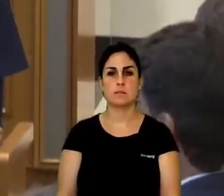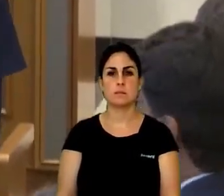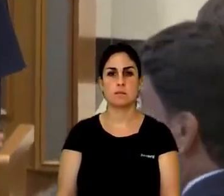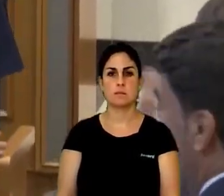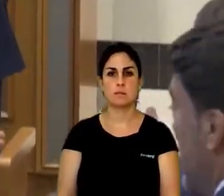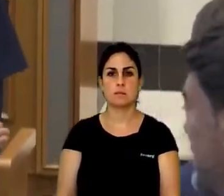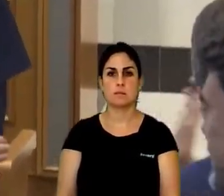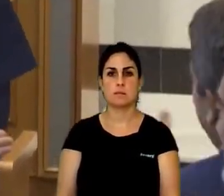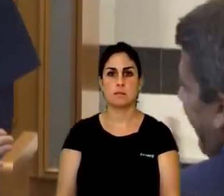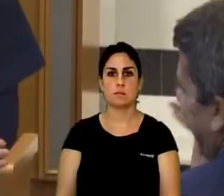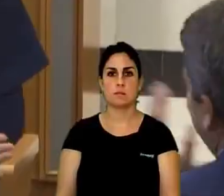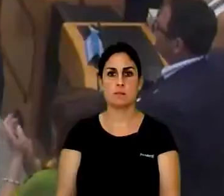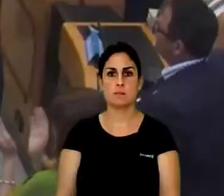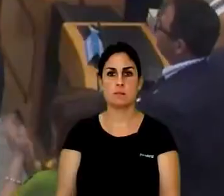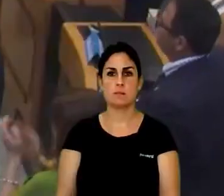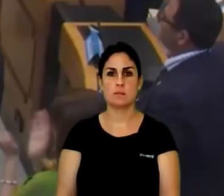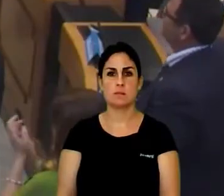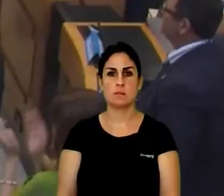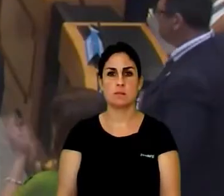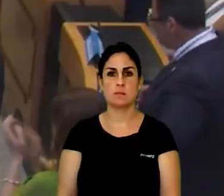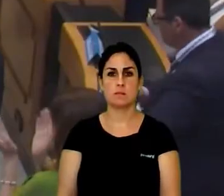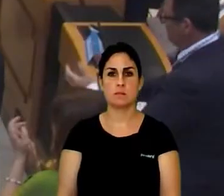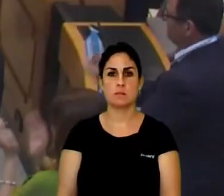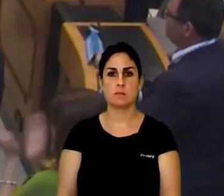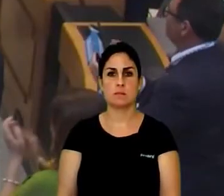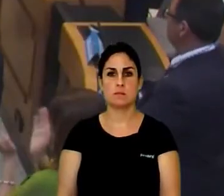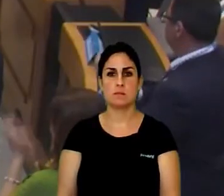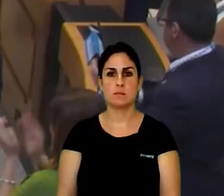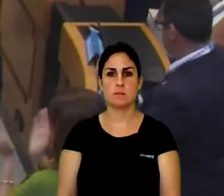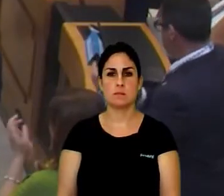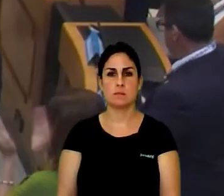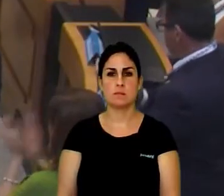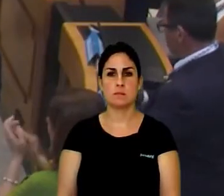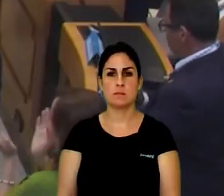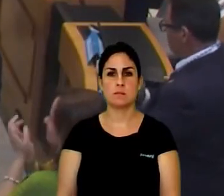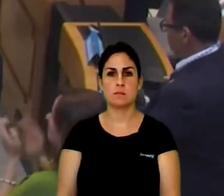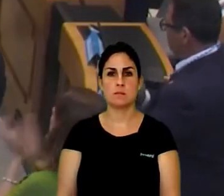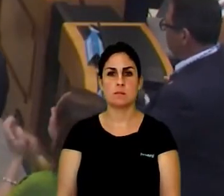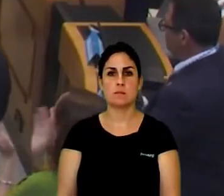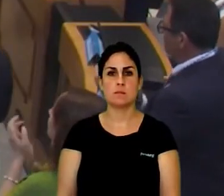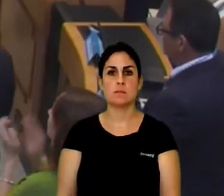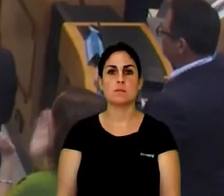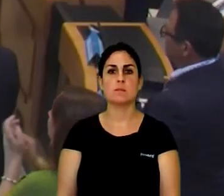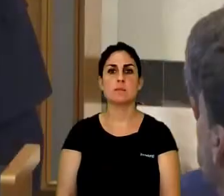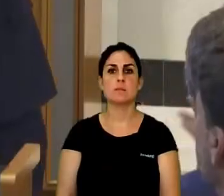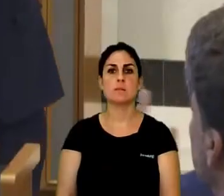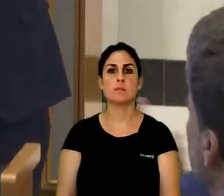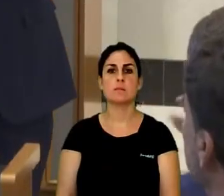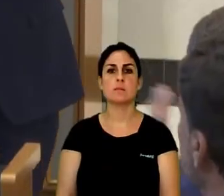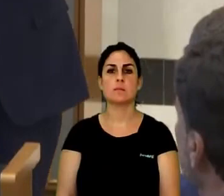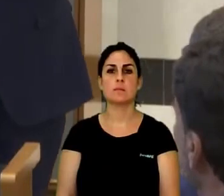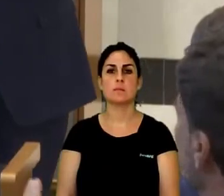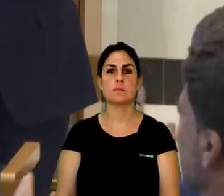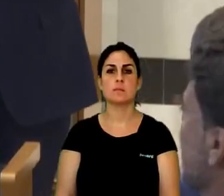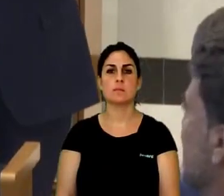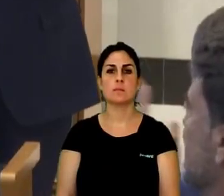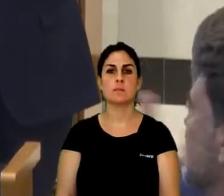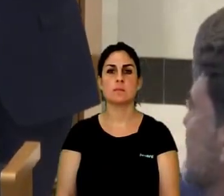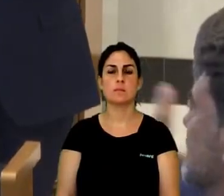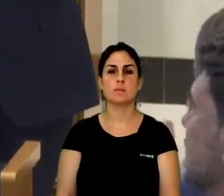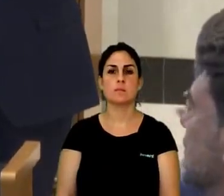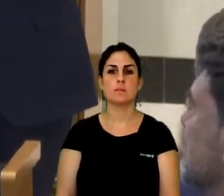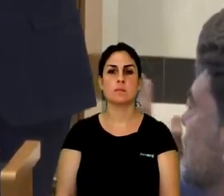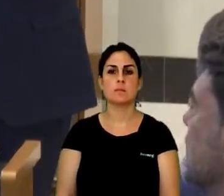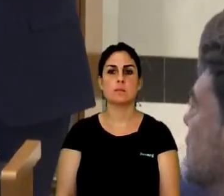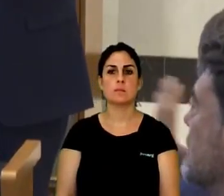reunión de la comisión técnica de la mesa del agua a principios de agosto para analizar el auto del tribunal supremo que denega